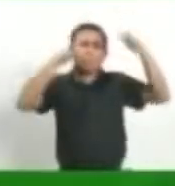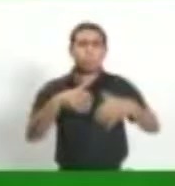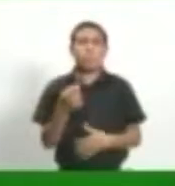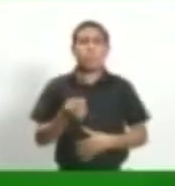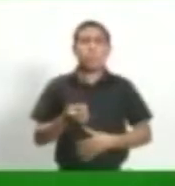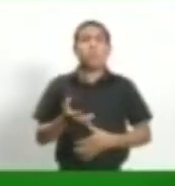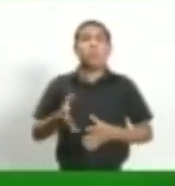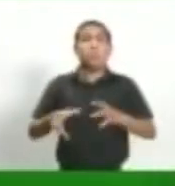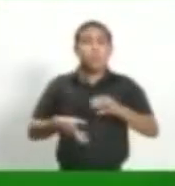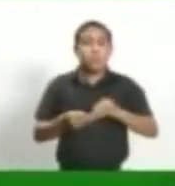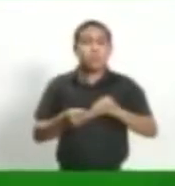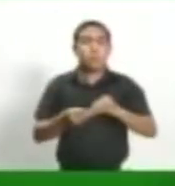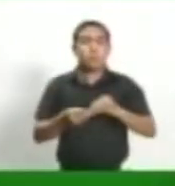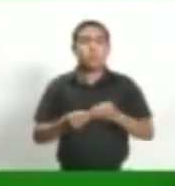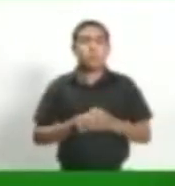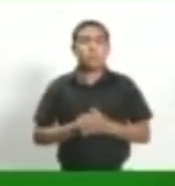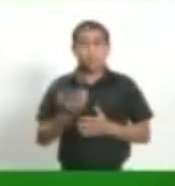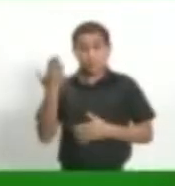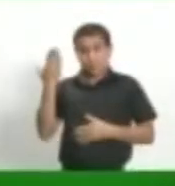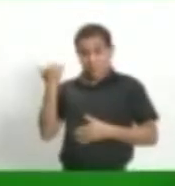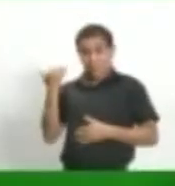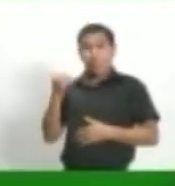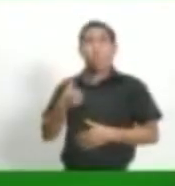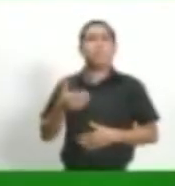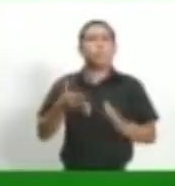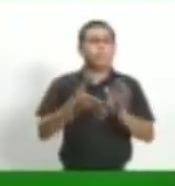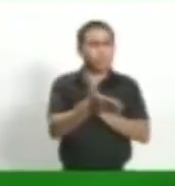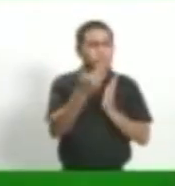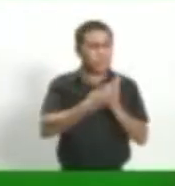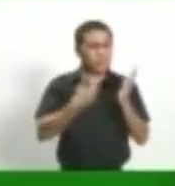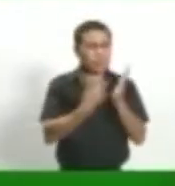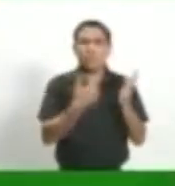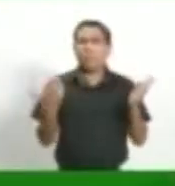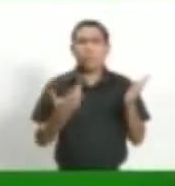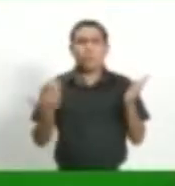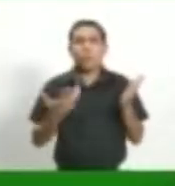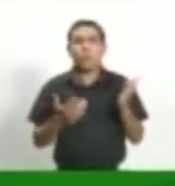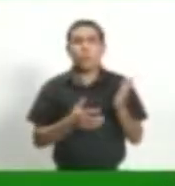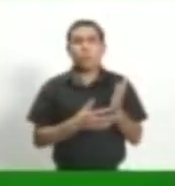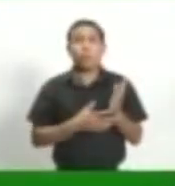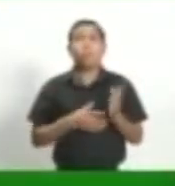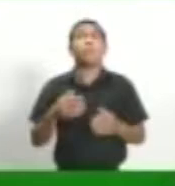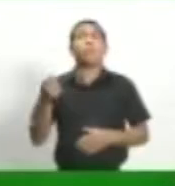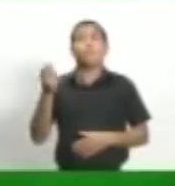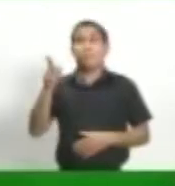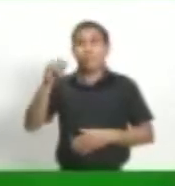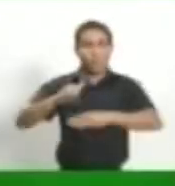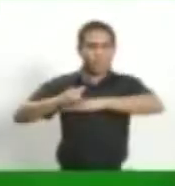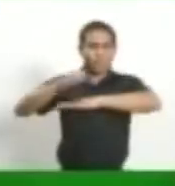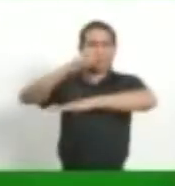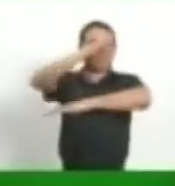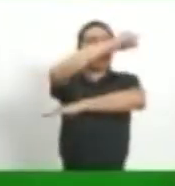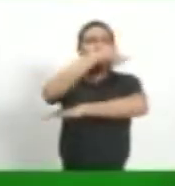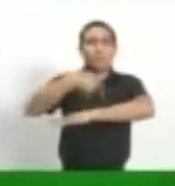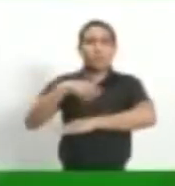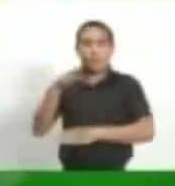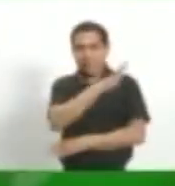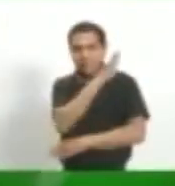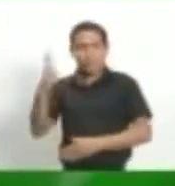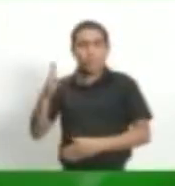día de ayer de una precipitación en el aeropuerto Ernesto Cortizos